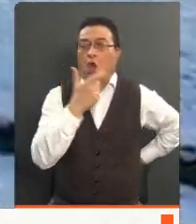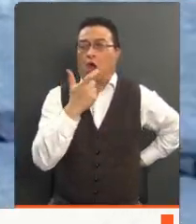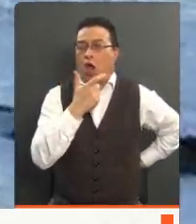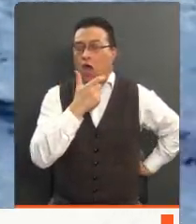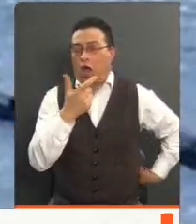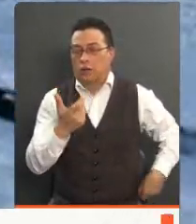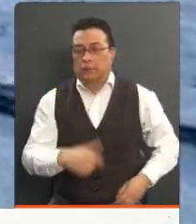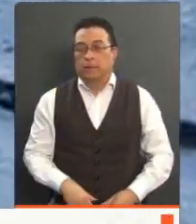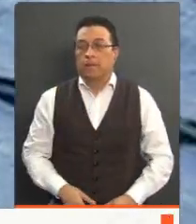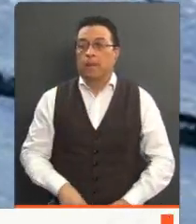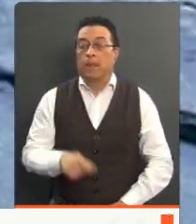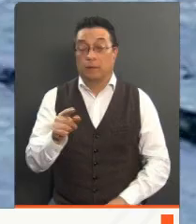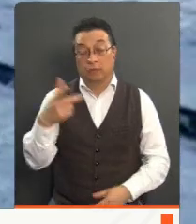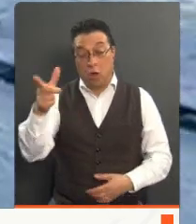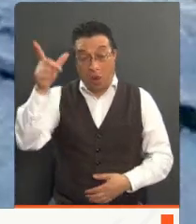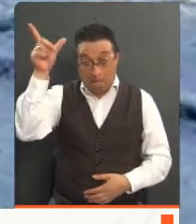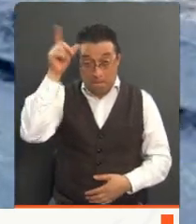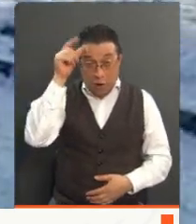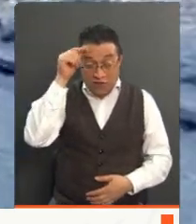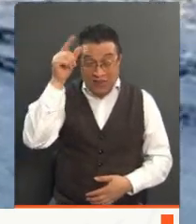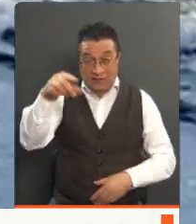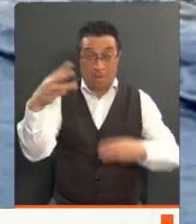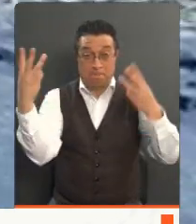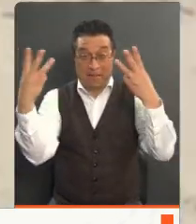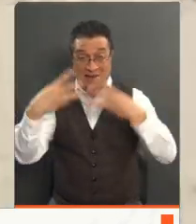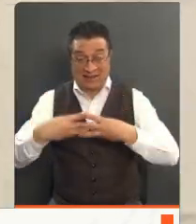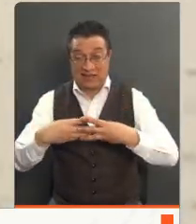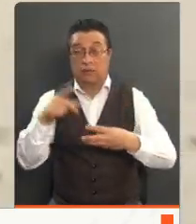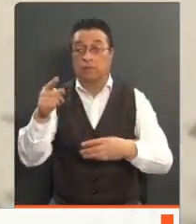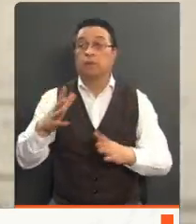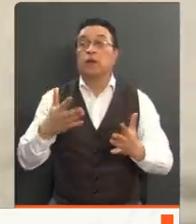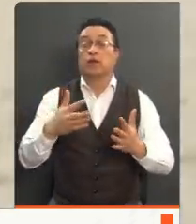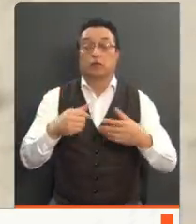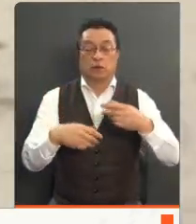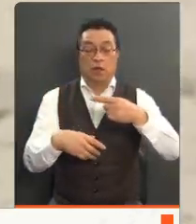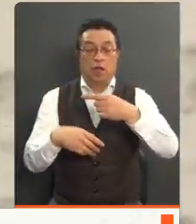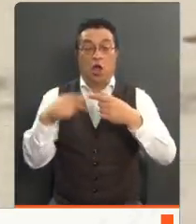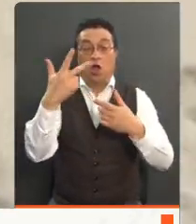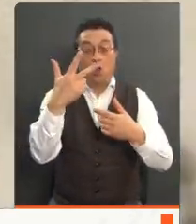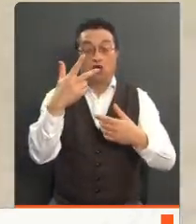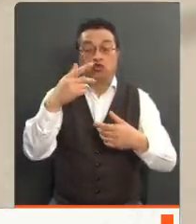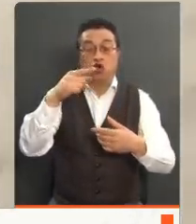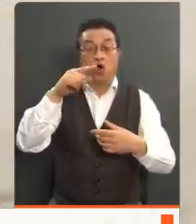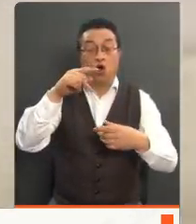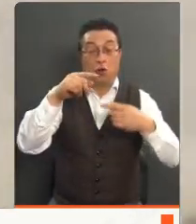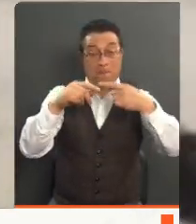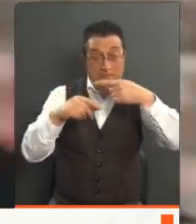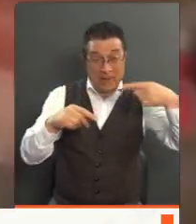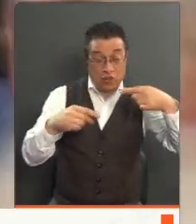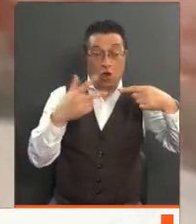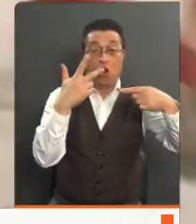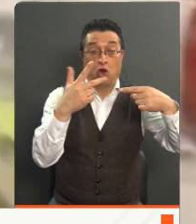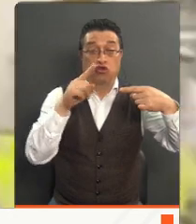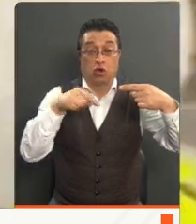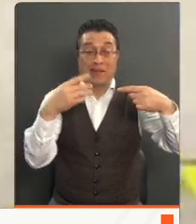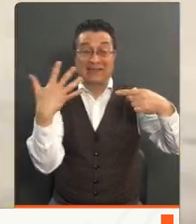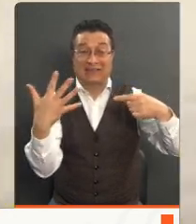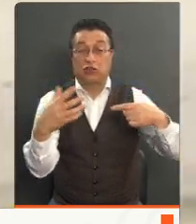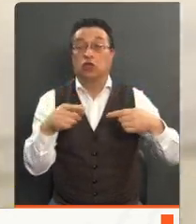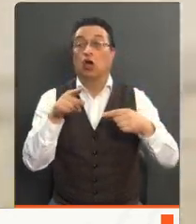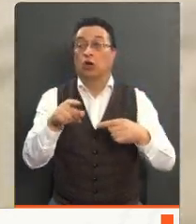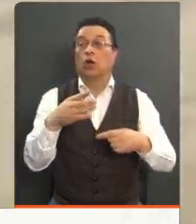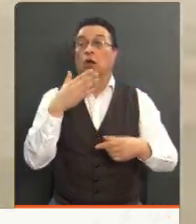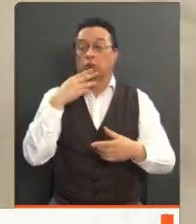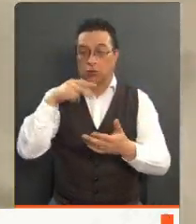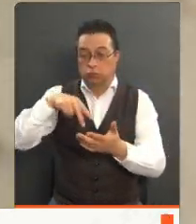Más al sur, en Porvenir, región de Magallanes, las temperaturas alcanzaron los 8,5 grados bajo cero. Matías, junto a sus amigos,